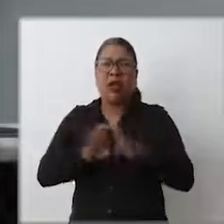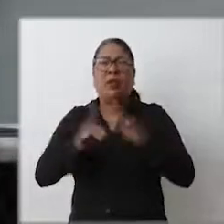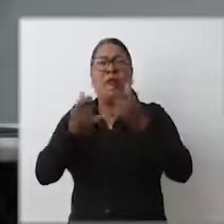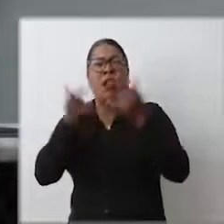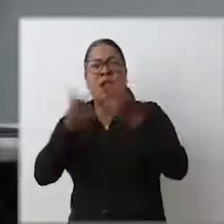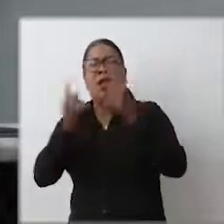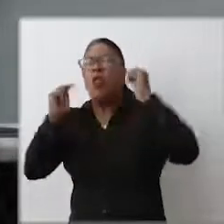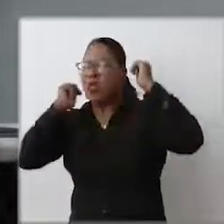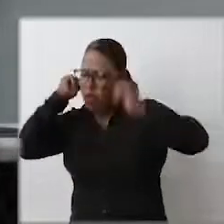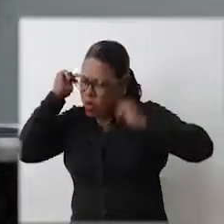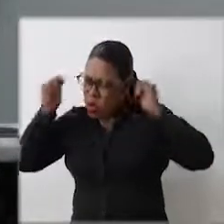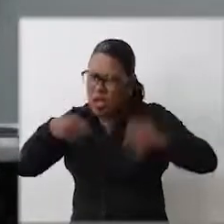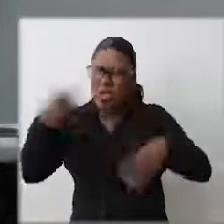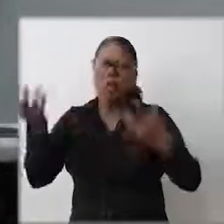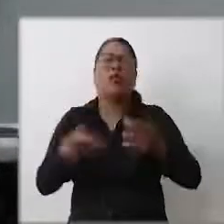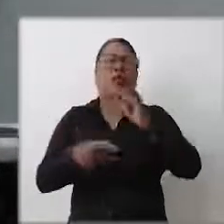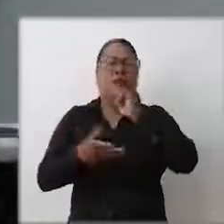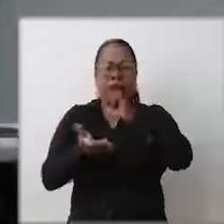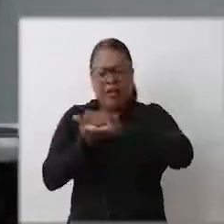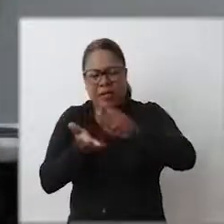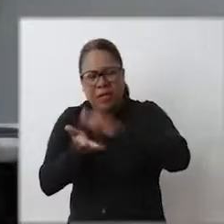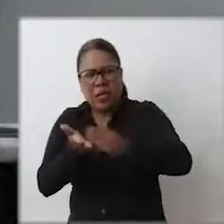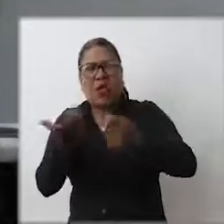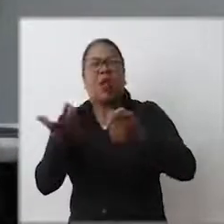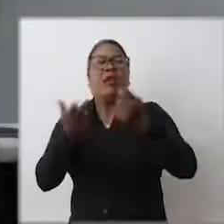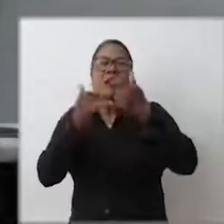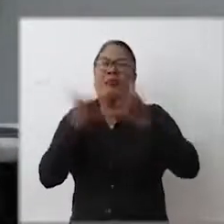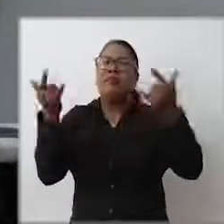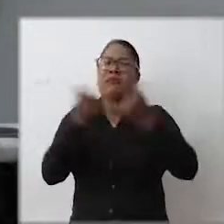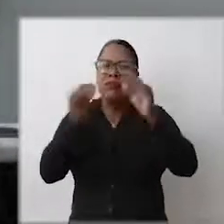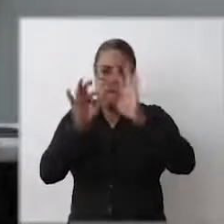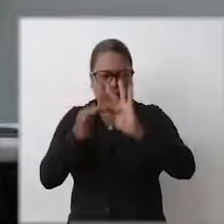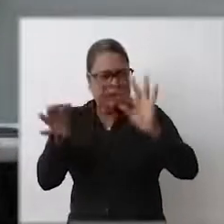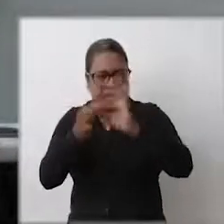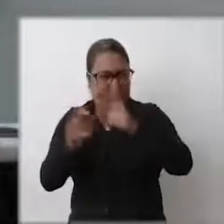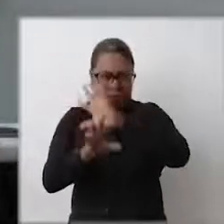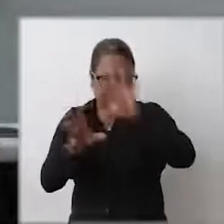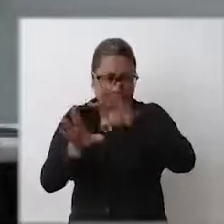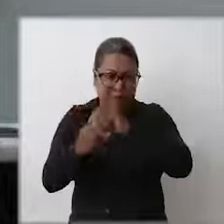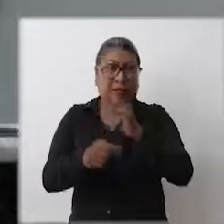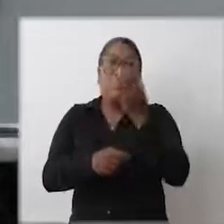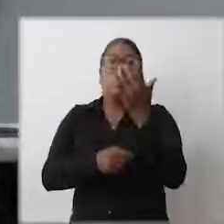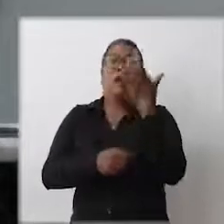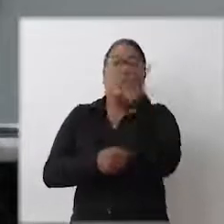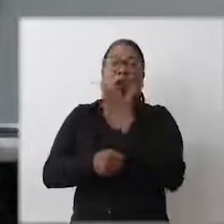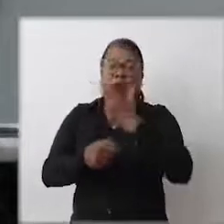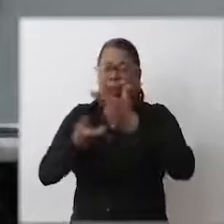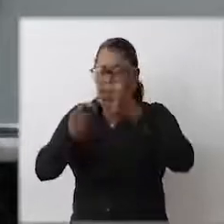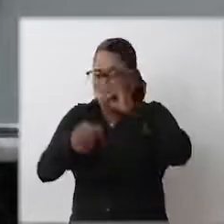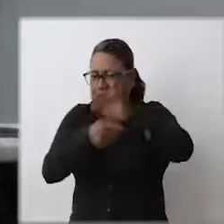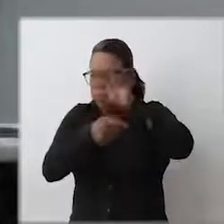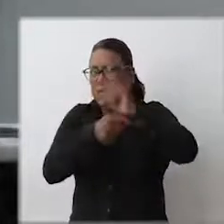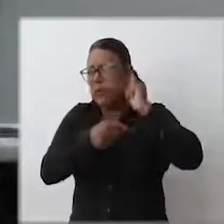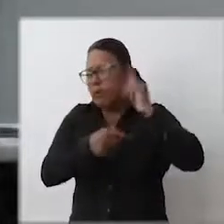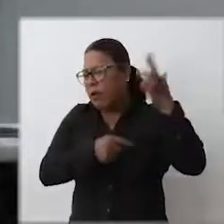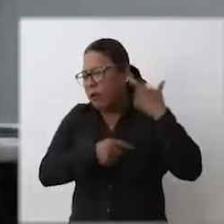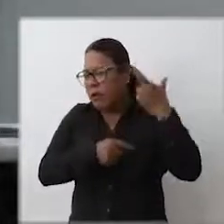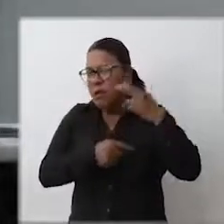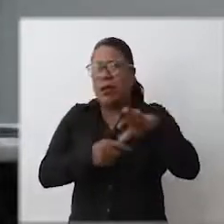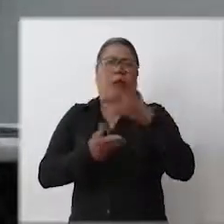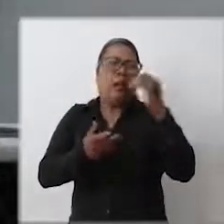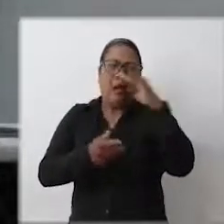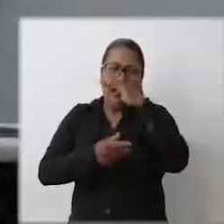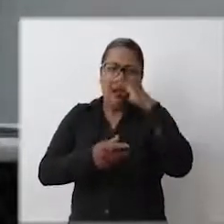manera gratuita. En la numeralia, entonces estamos hablando de 63 placas,